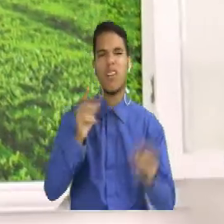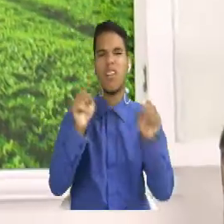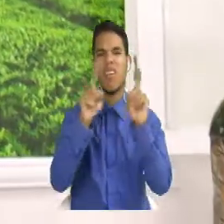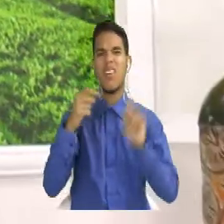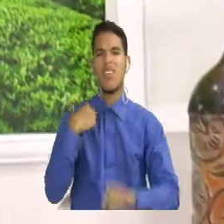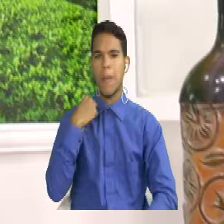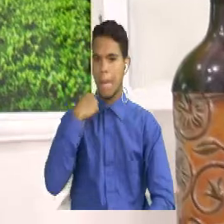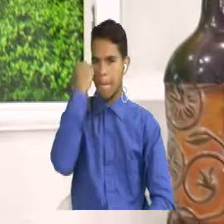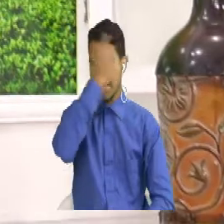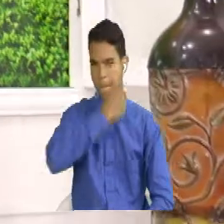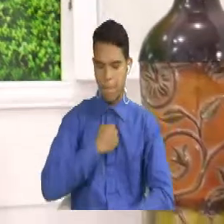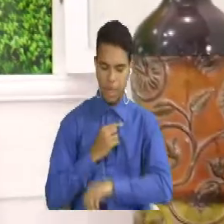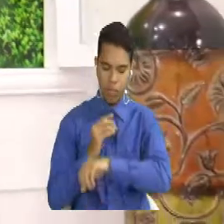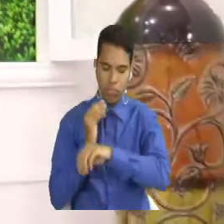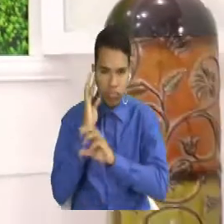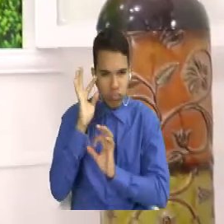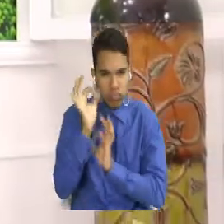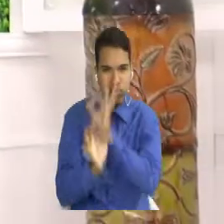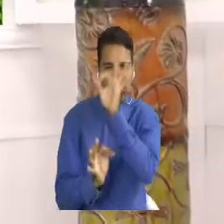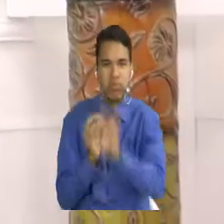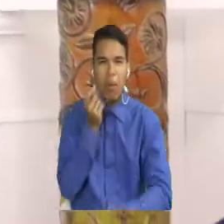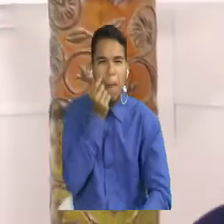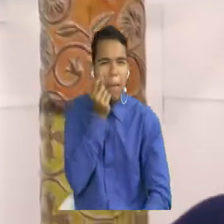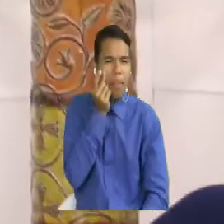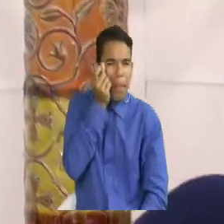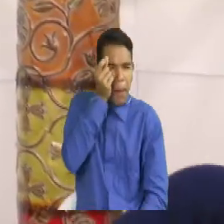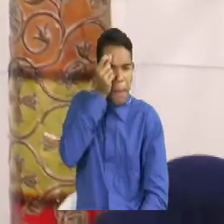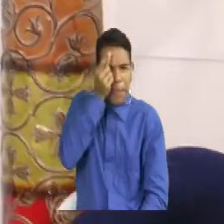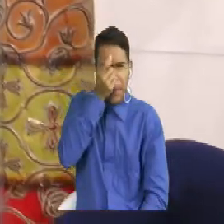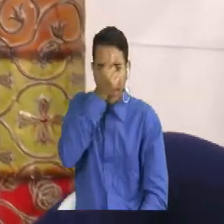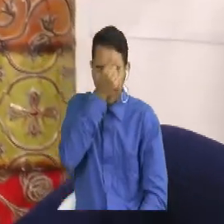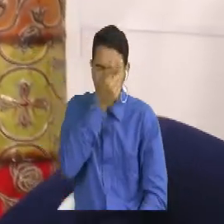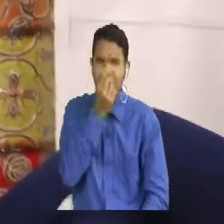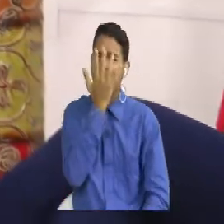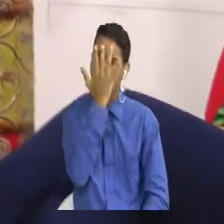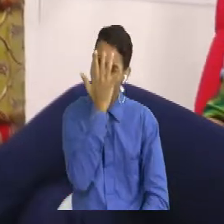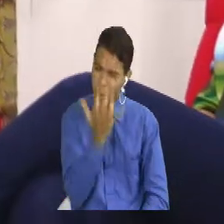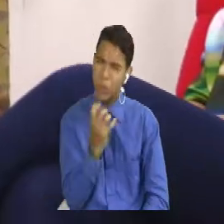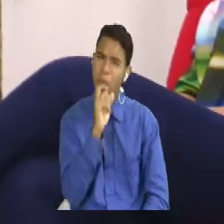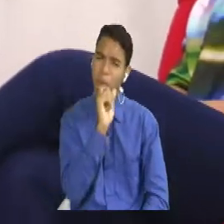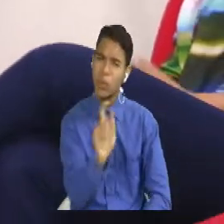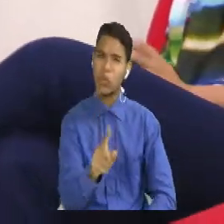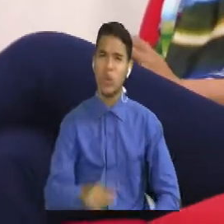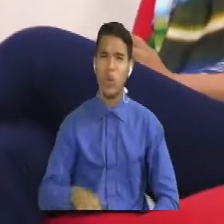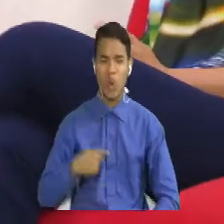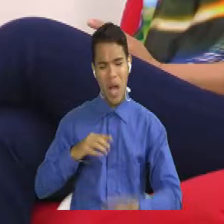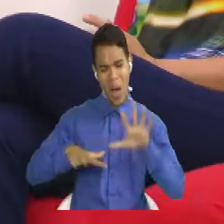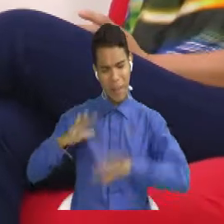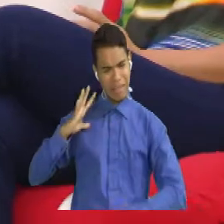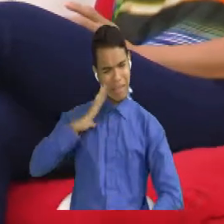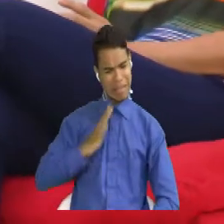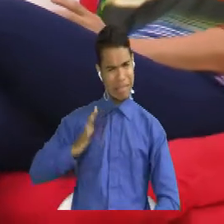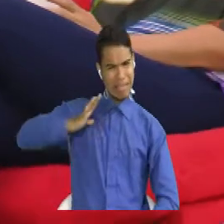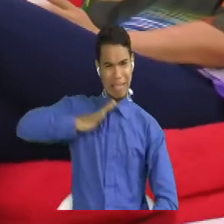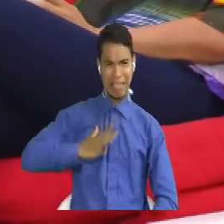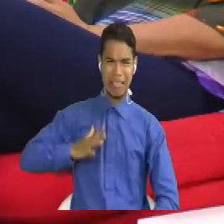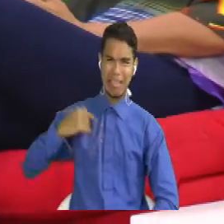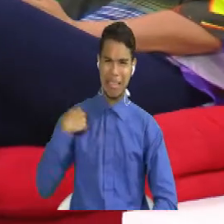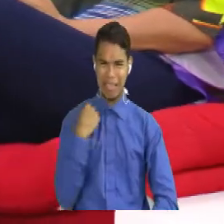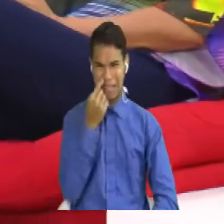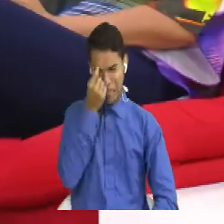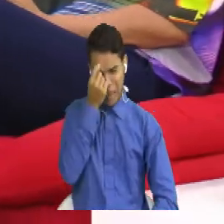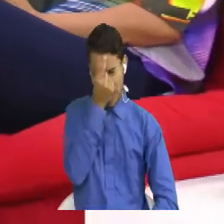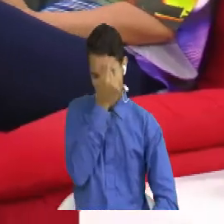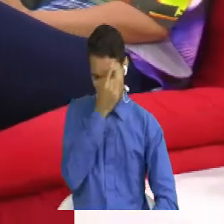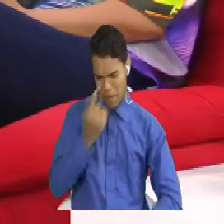surge el acné? ¿Cómo es que se da esta molestia que causa tantas secuelas y que causa también a veces hasta la misma